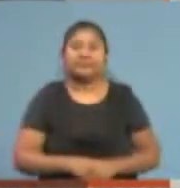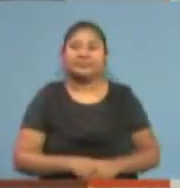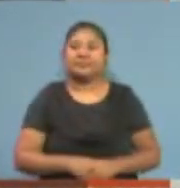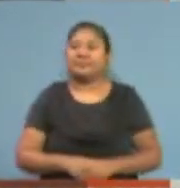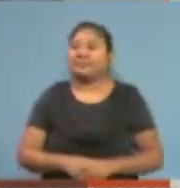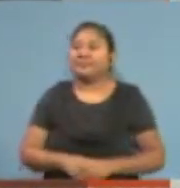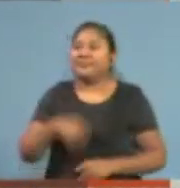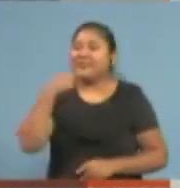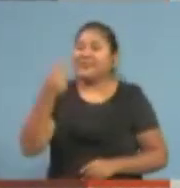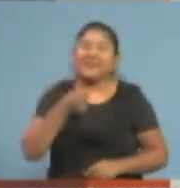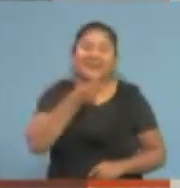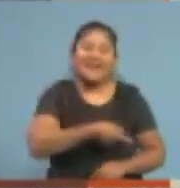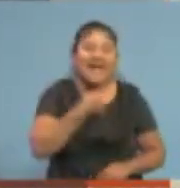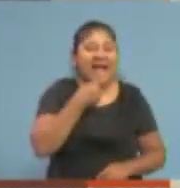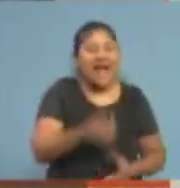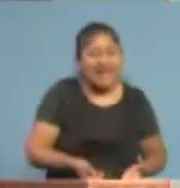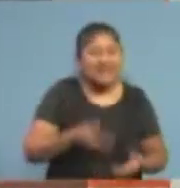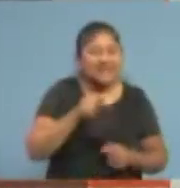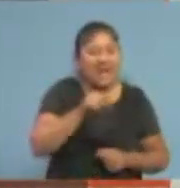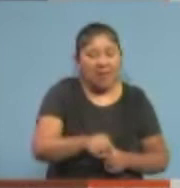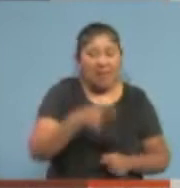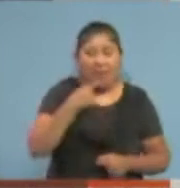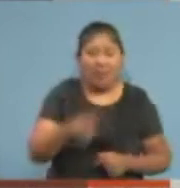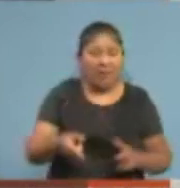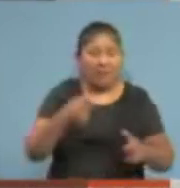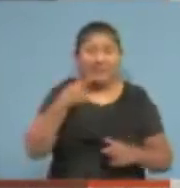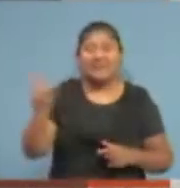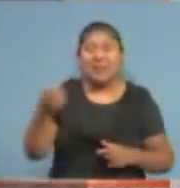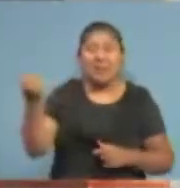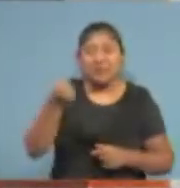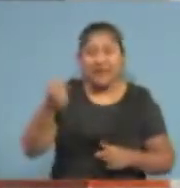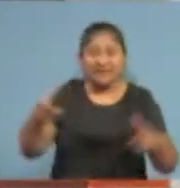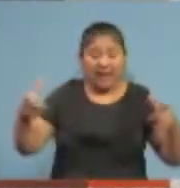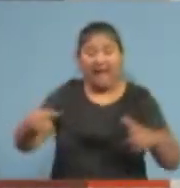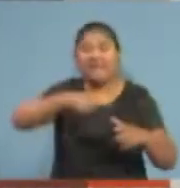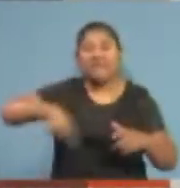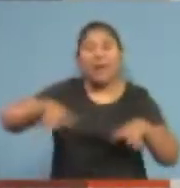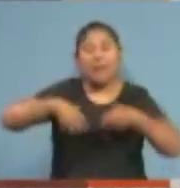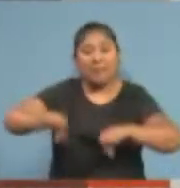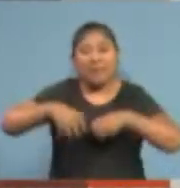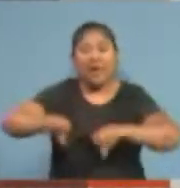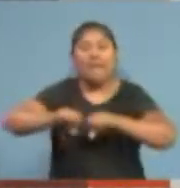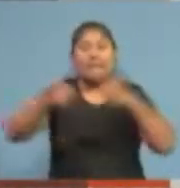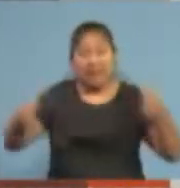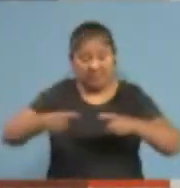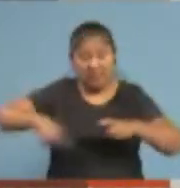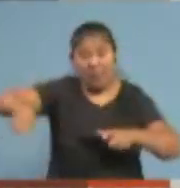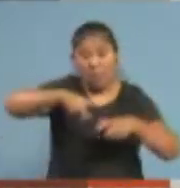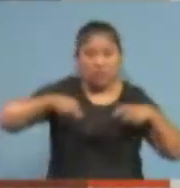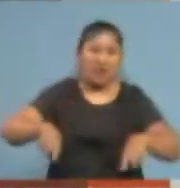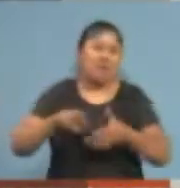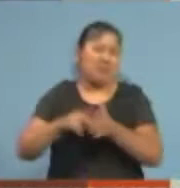orgullo no hay mayor problema pueden comprarse mucho casual se realiza el curso el jueves no es hoy